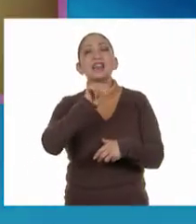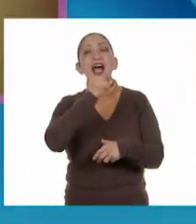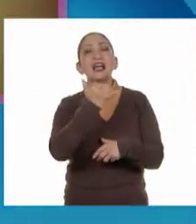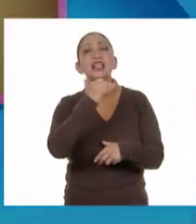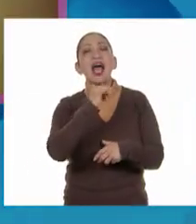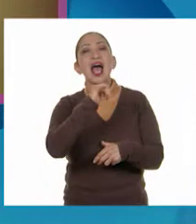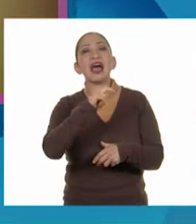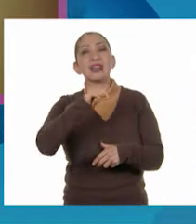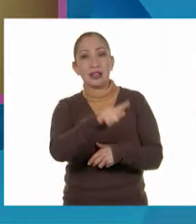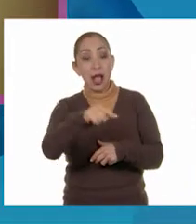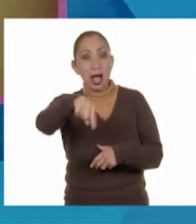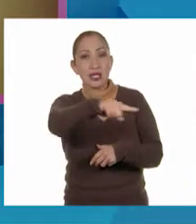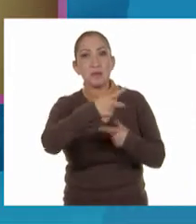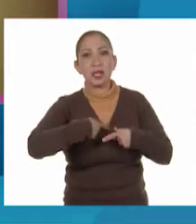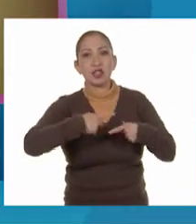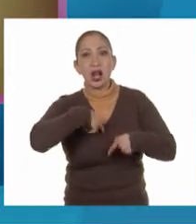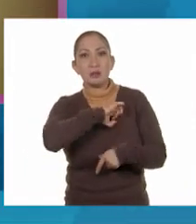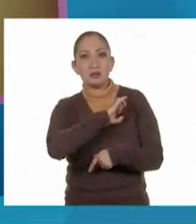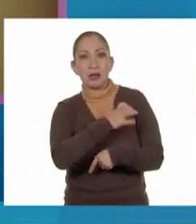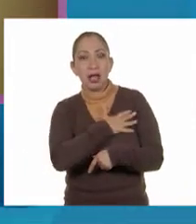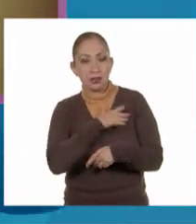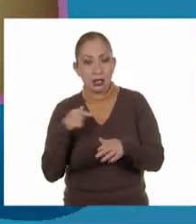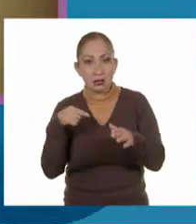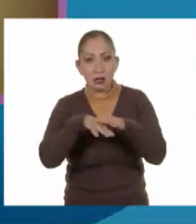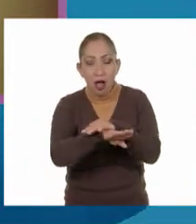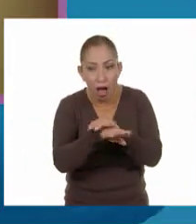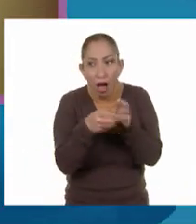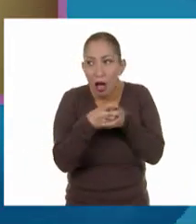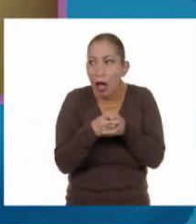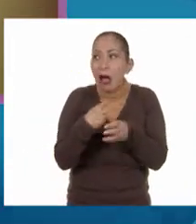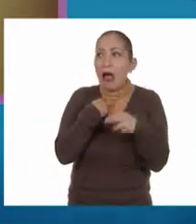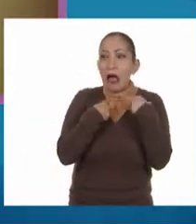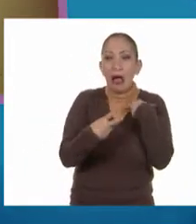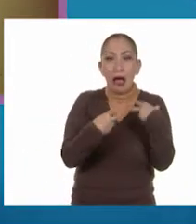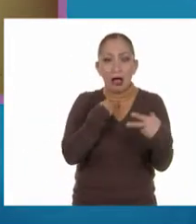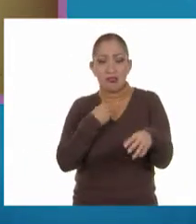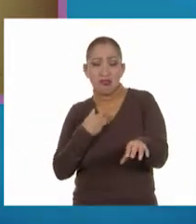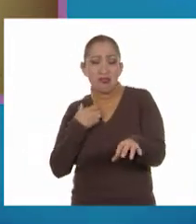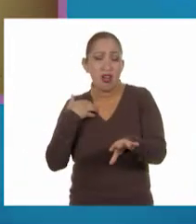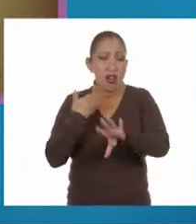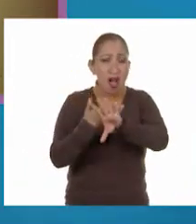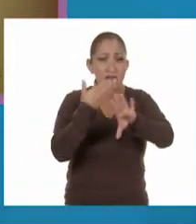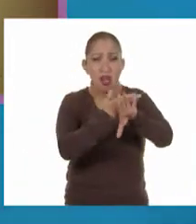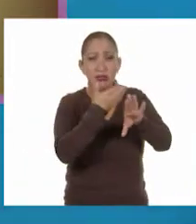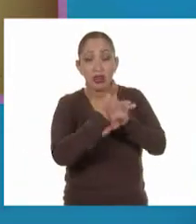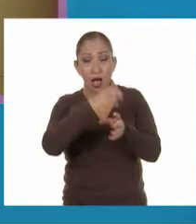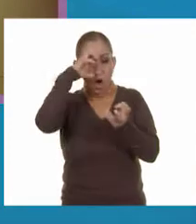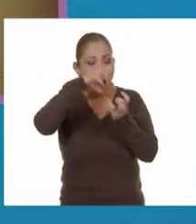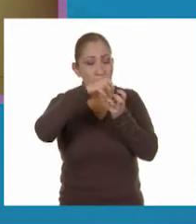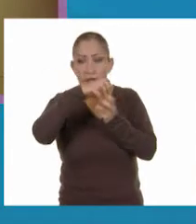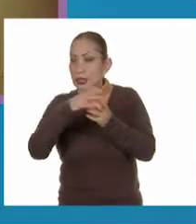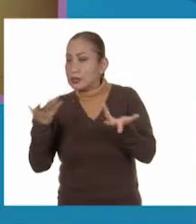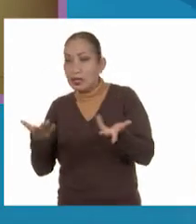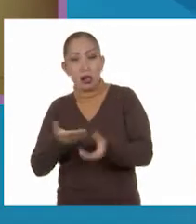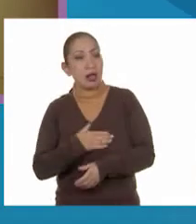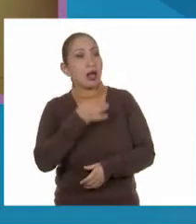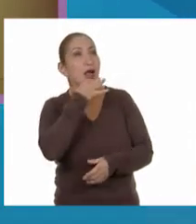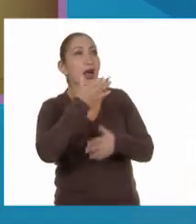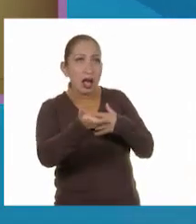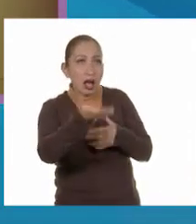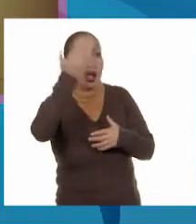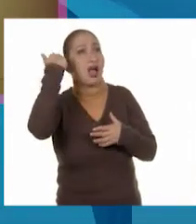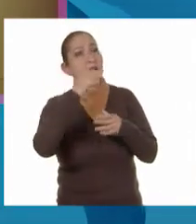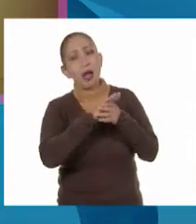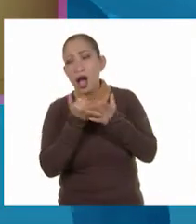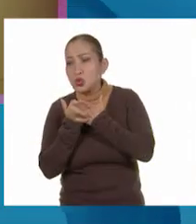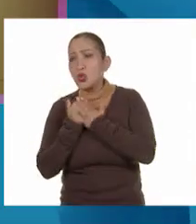y tlaxcaltecas estaban resguardados, y los atacaron. Ante esta situación, Cortés intentó que Moctezuma saliera para apaciguar a